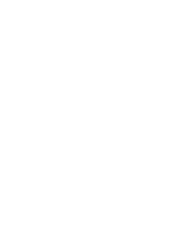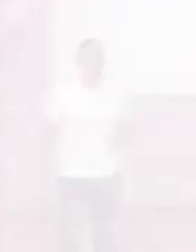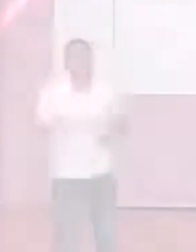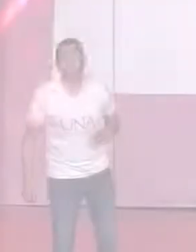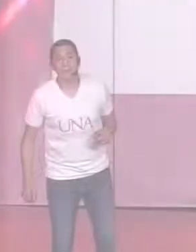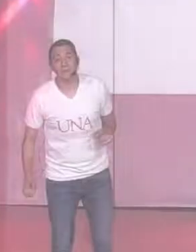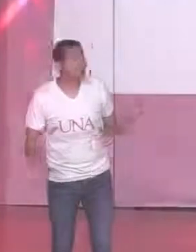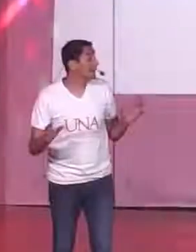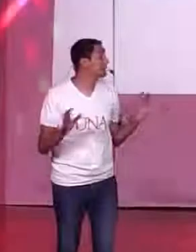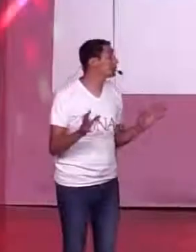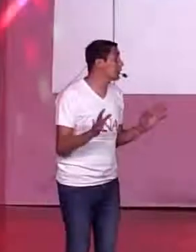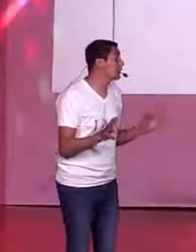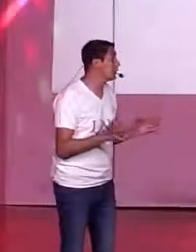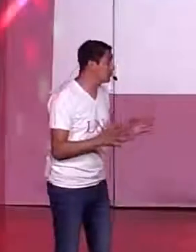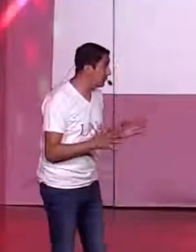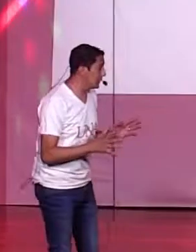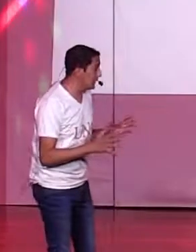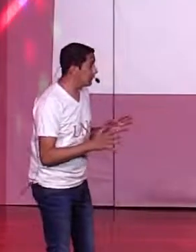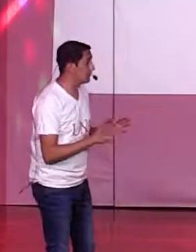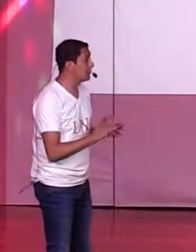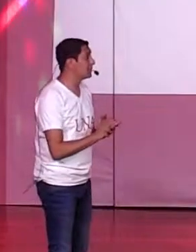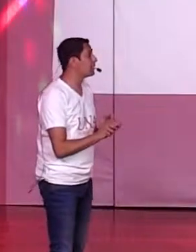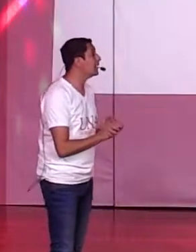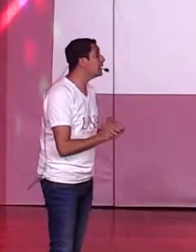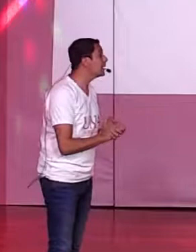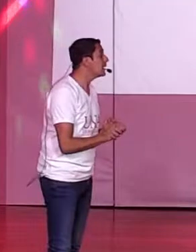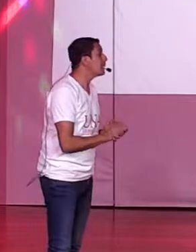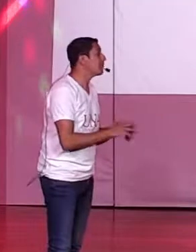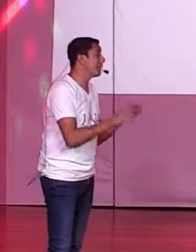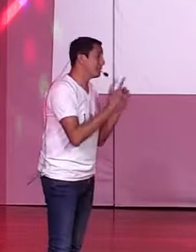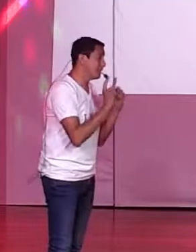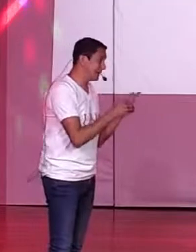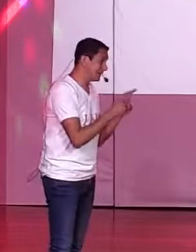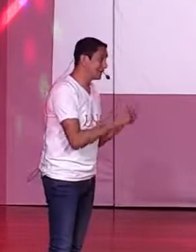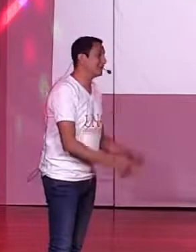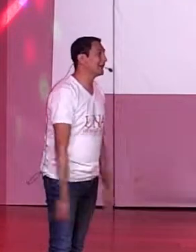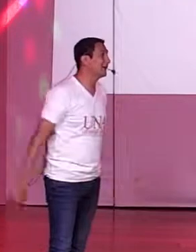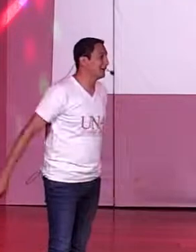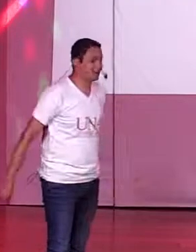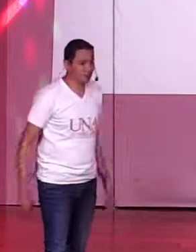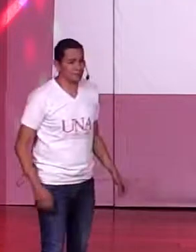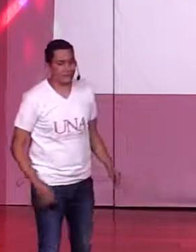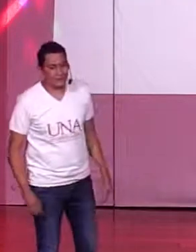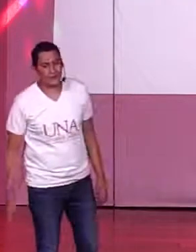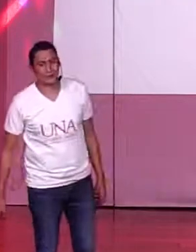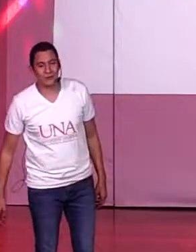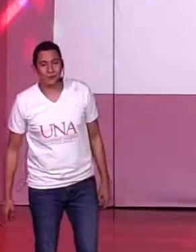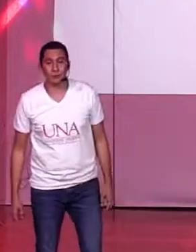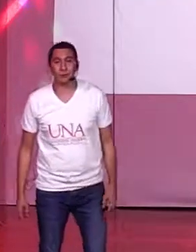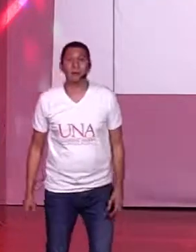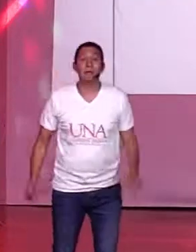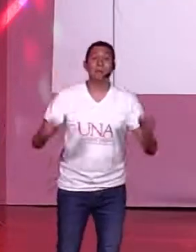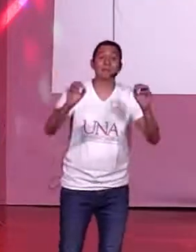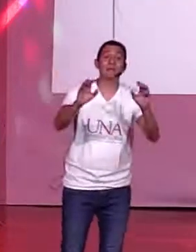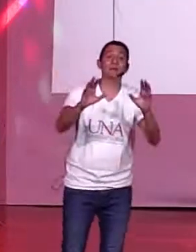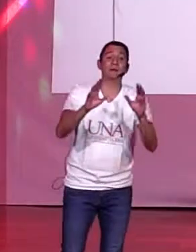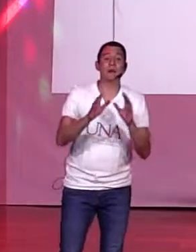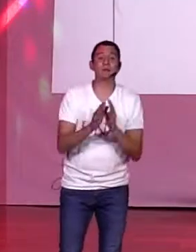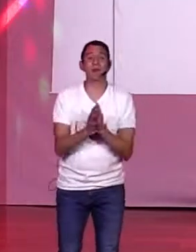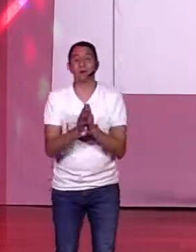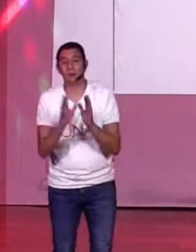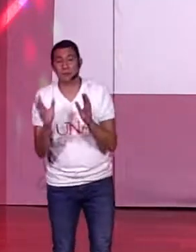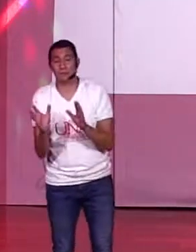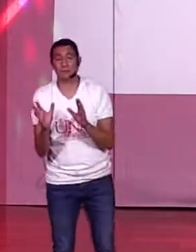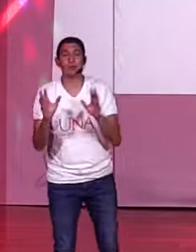Muy bien. Ok, ahí estábamos con la información, ¿verdad?, del Departamento de Bienestar Estudiantil. Muy importante. Bienestar Estudiantil, muy bien. Vamos a hacer